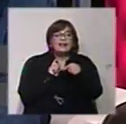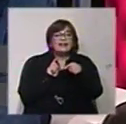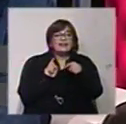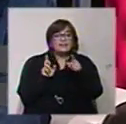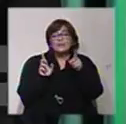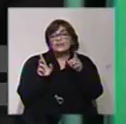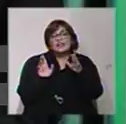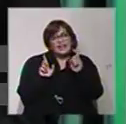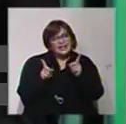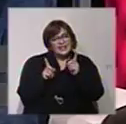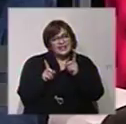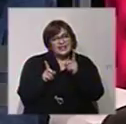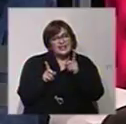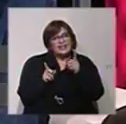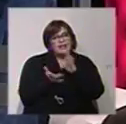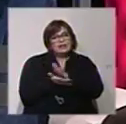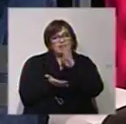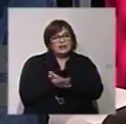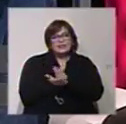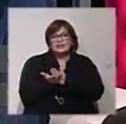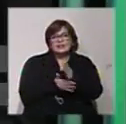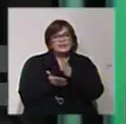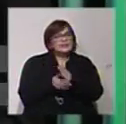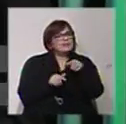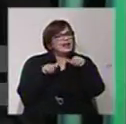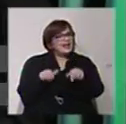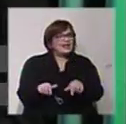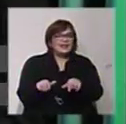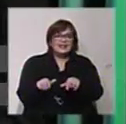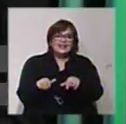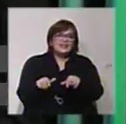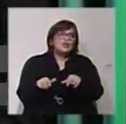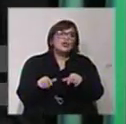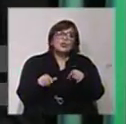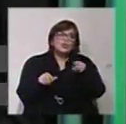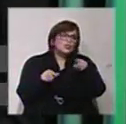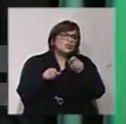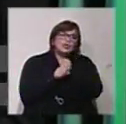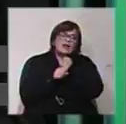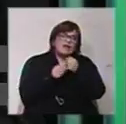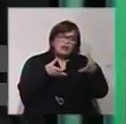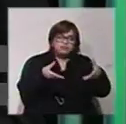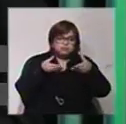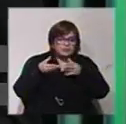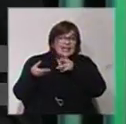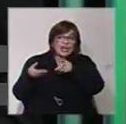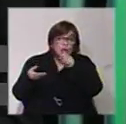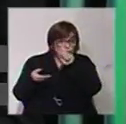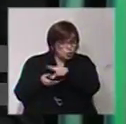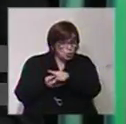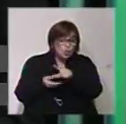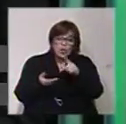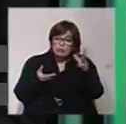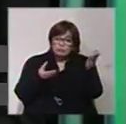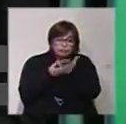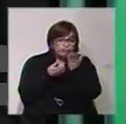su que ver. Le dedicaron la publicación de todos los años. De todos los años, exacto. Se rescató la obra de Paumé, se habló con el hijo, se consiguió el material y